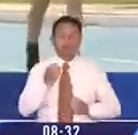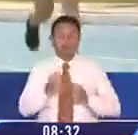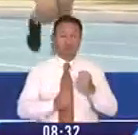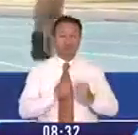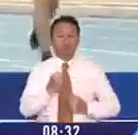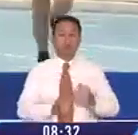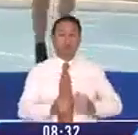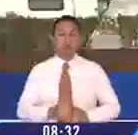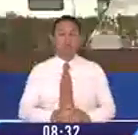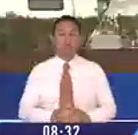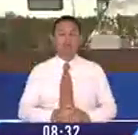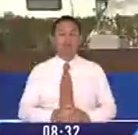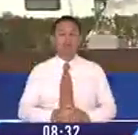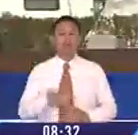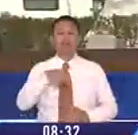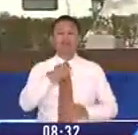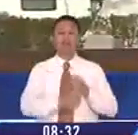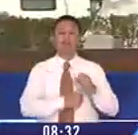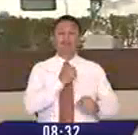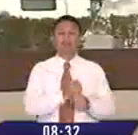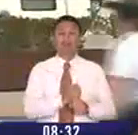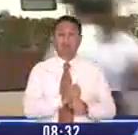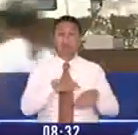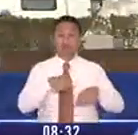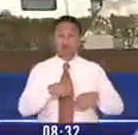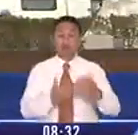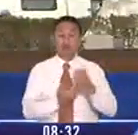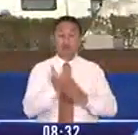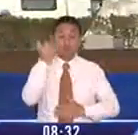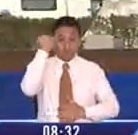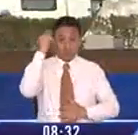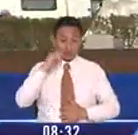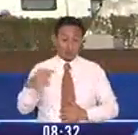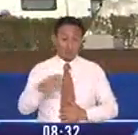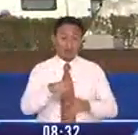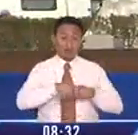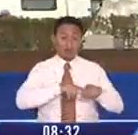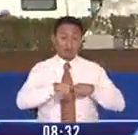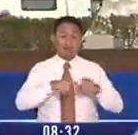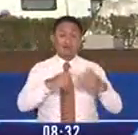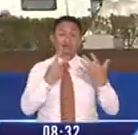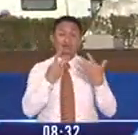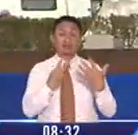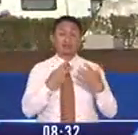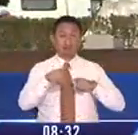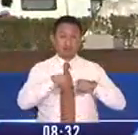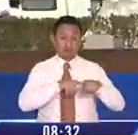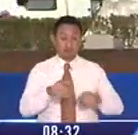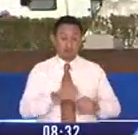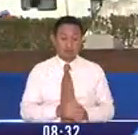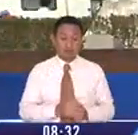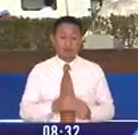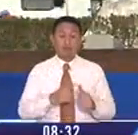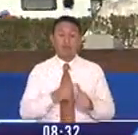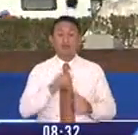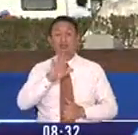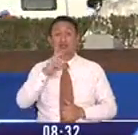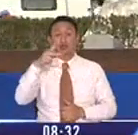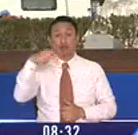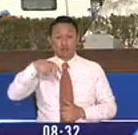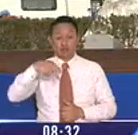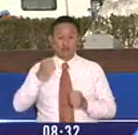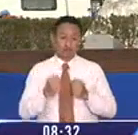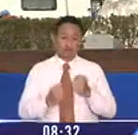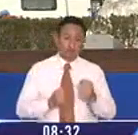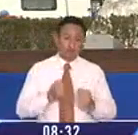los competidores. Este año tenemos en la innovación de esta carrera, que es la séptima edición, la caminata de 5 kilómetros y tenemos